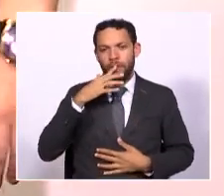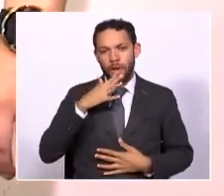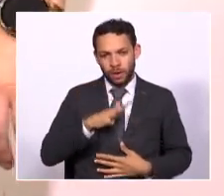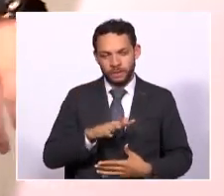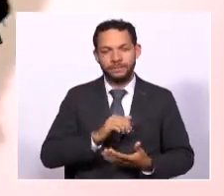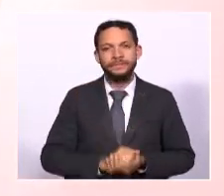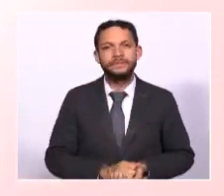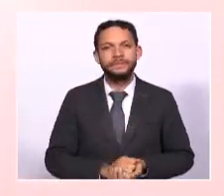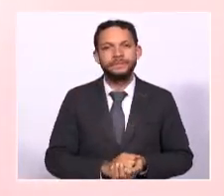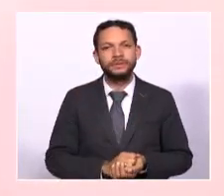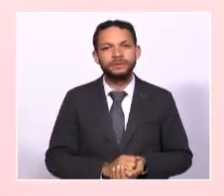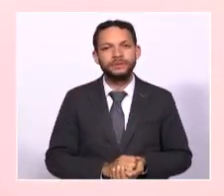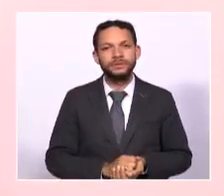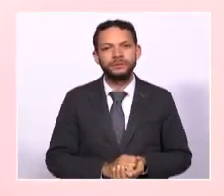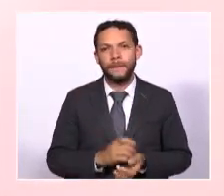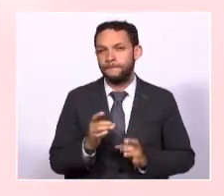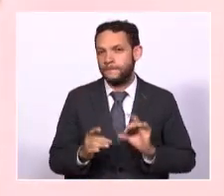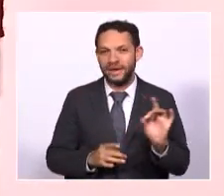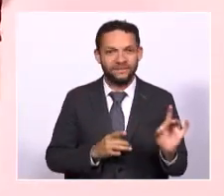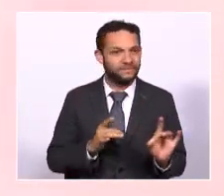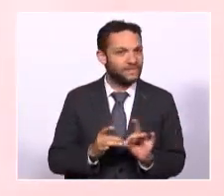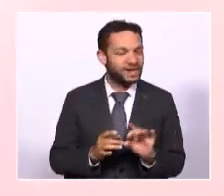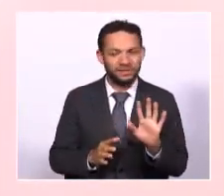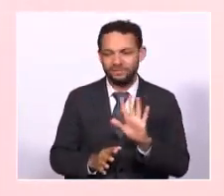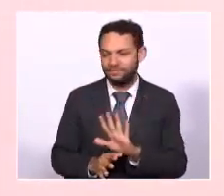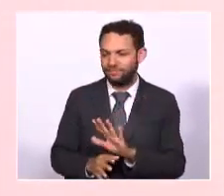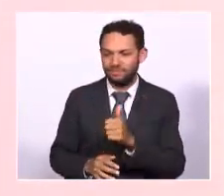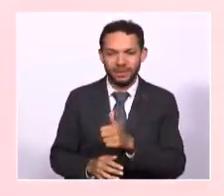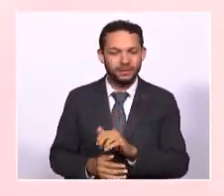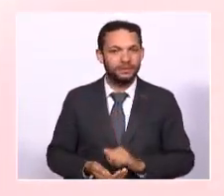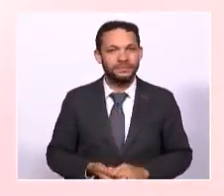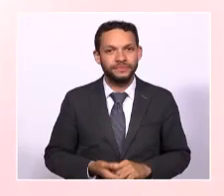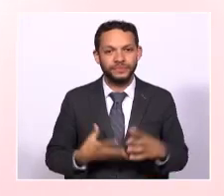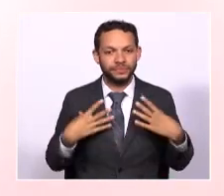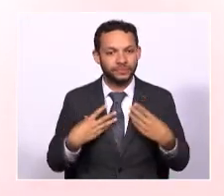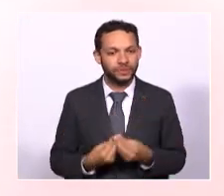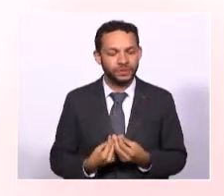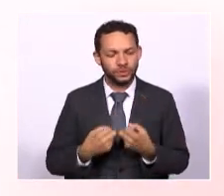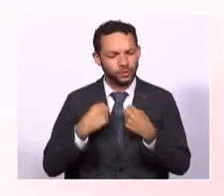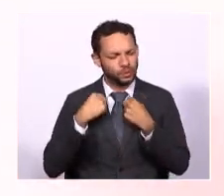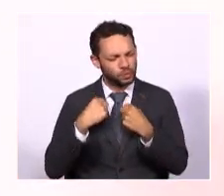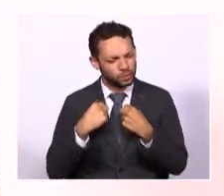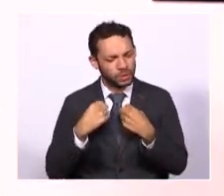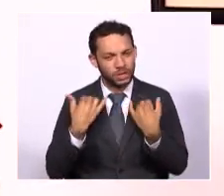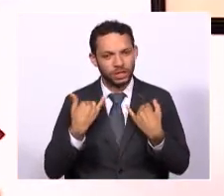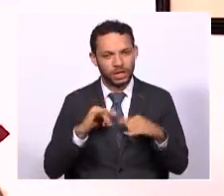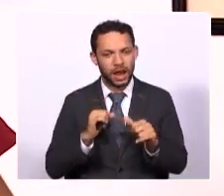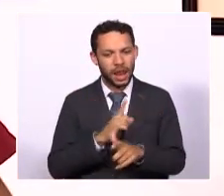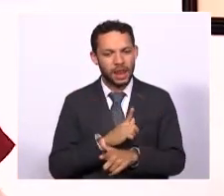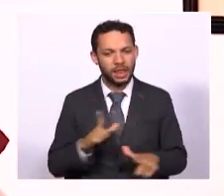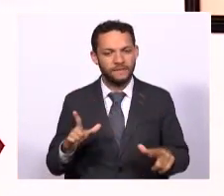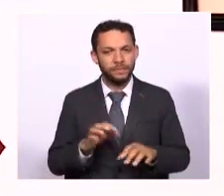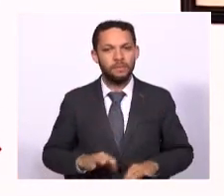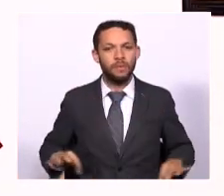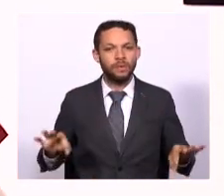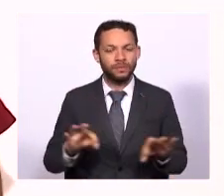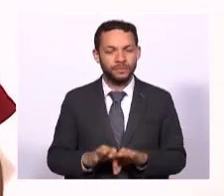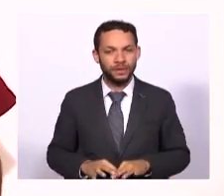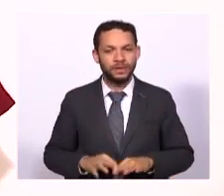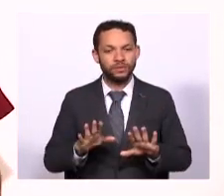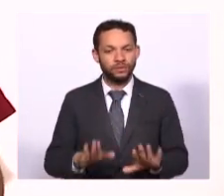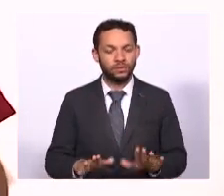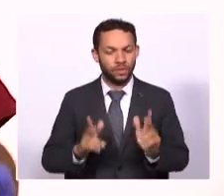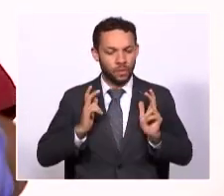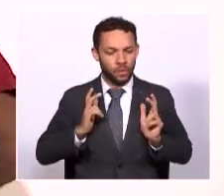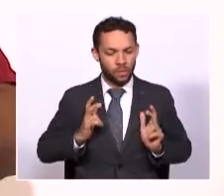Muy bien, excelente. Ahí liberamos tensión y subluxación lumbal. Vamos a pasar a las dorsales.